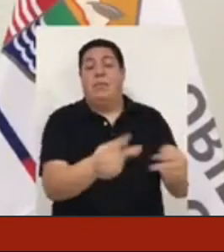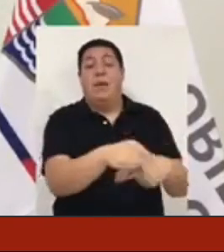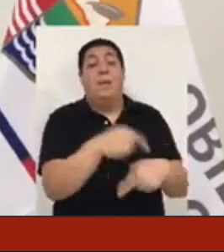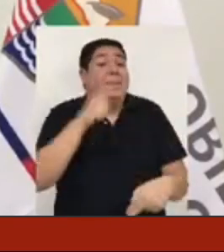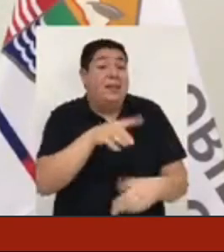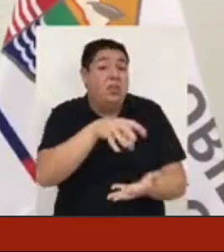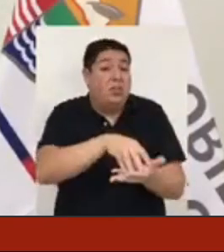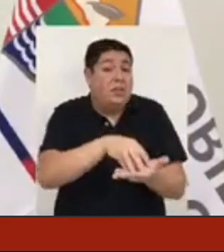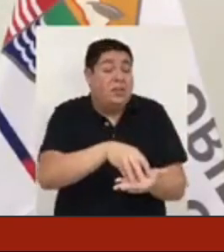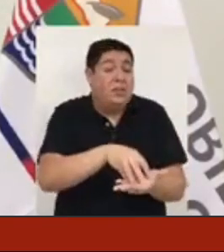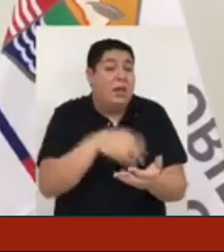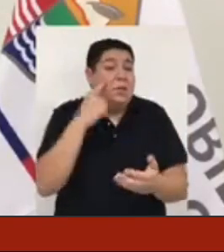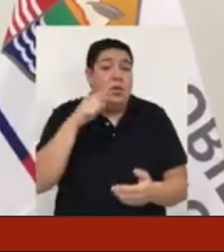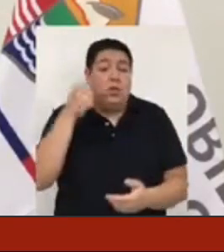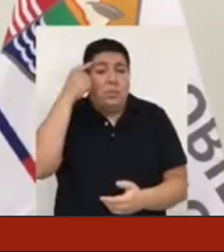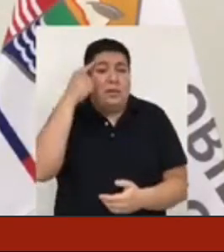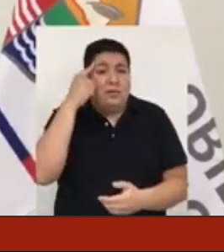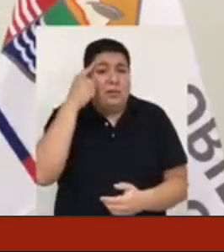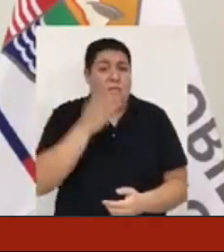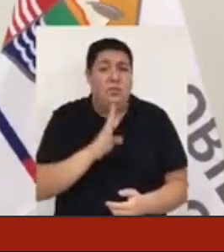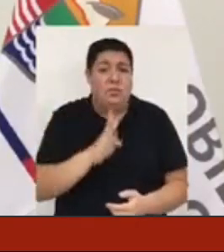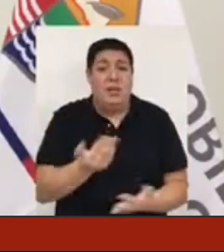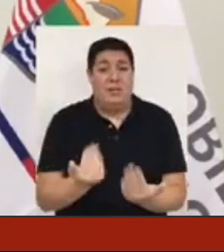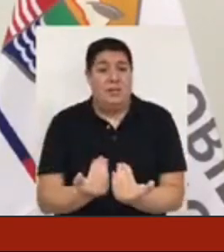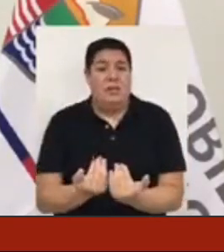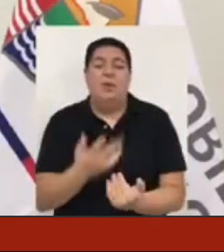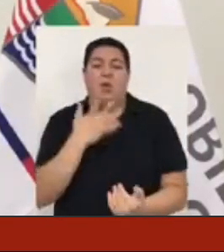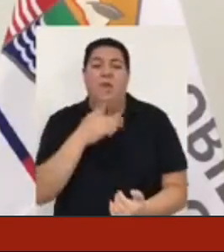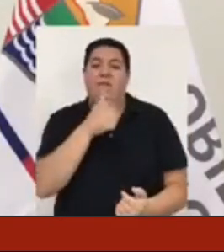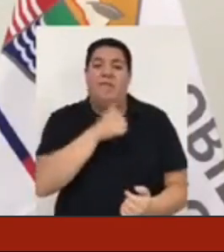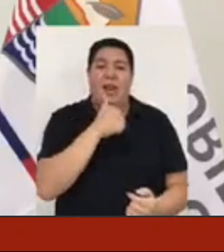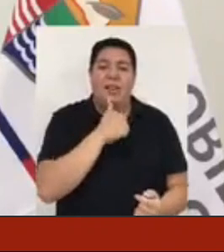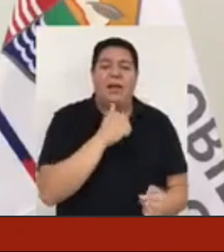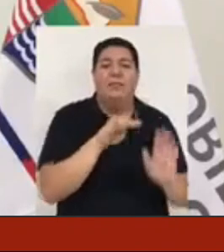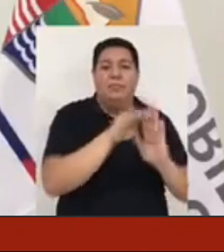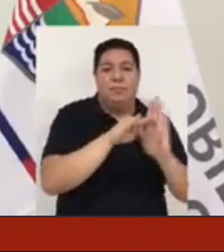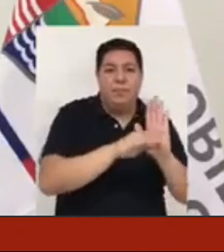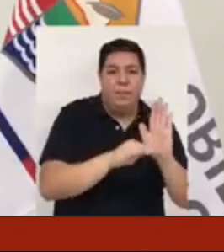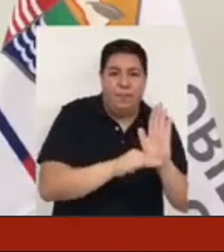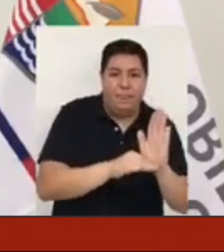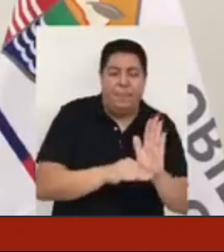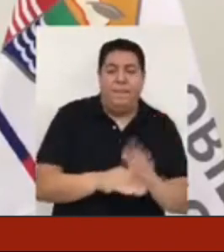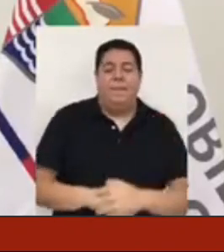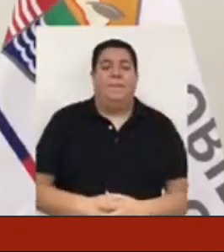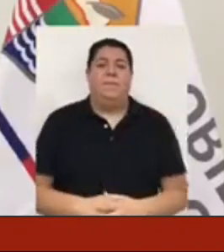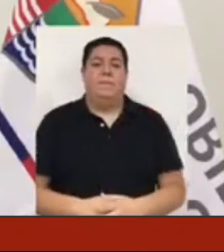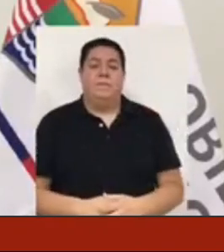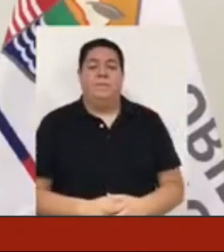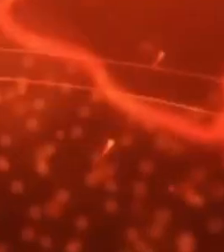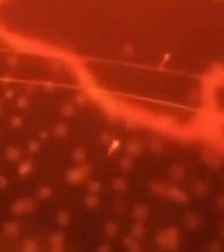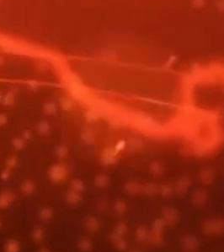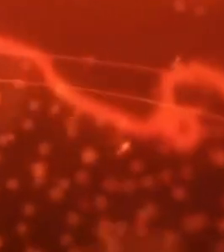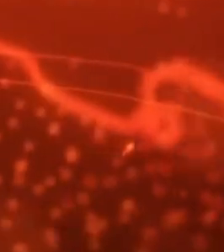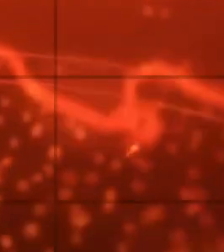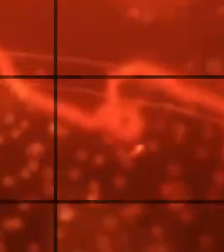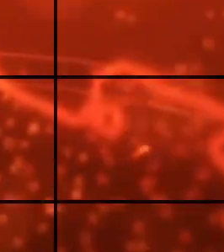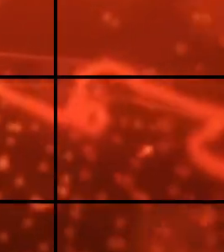encontramos que sea necesario por las variables que implican en esta incidencia